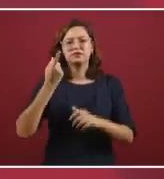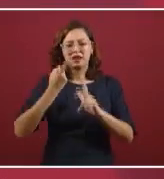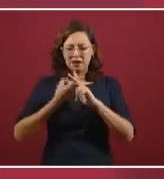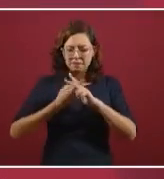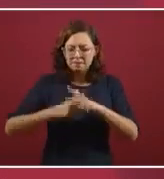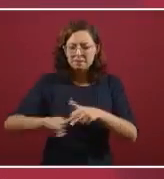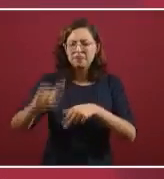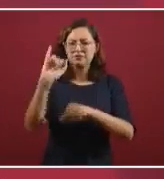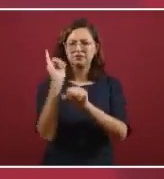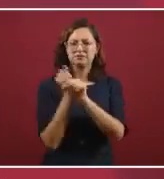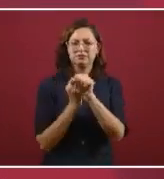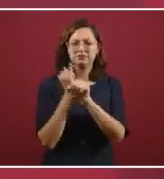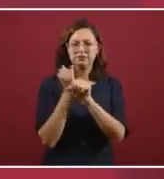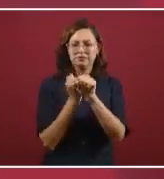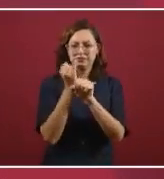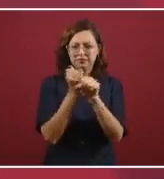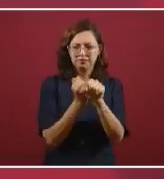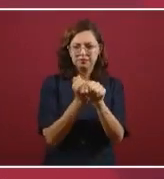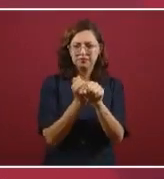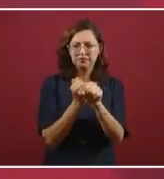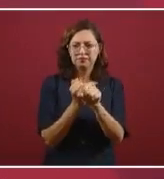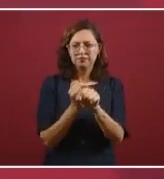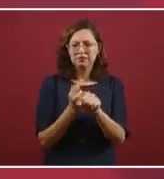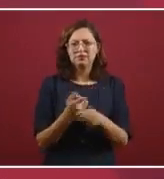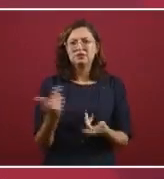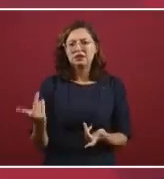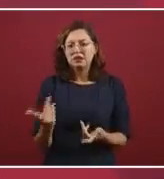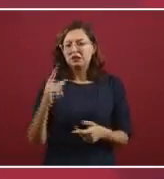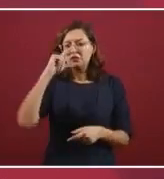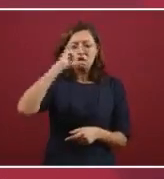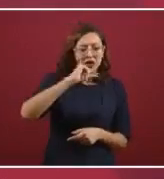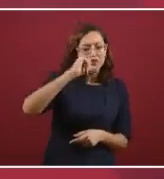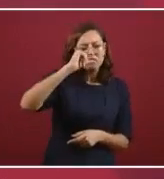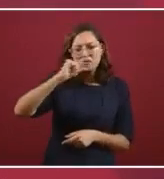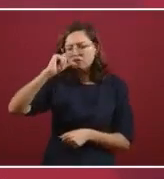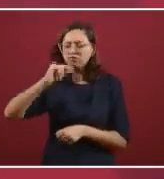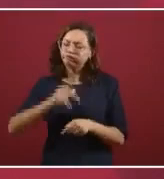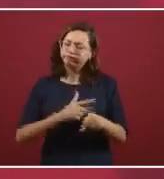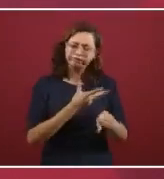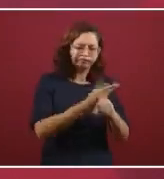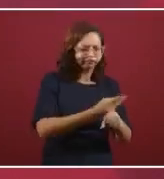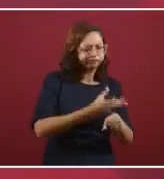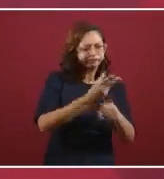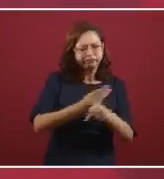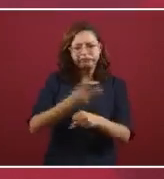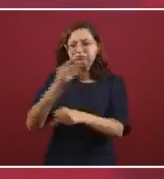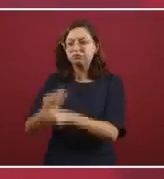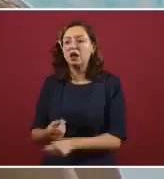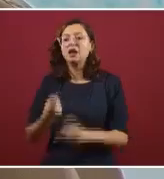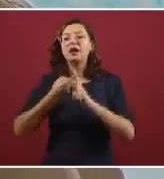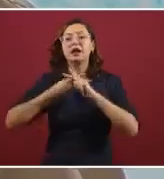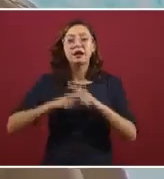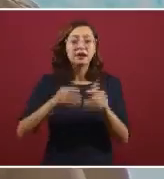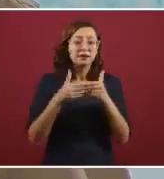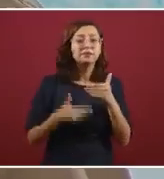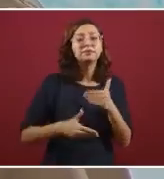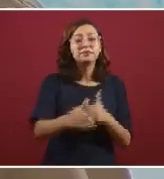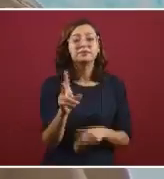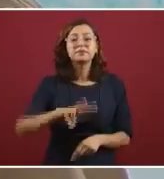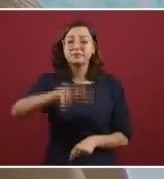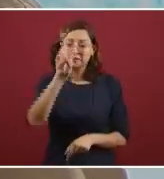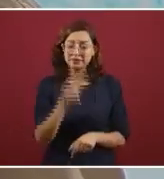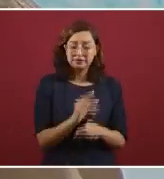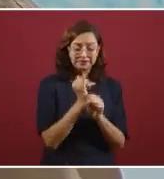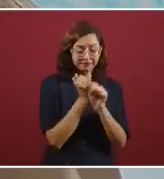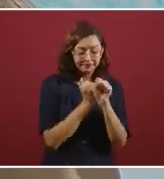investigación, subsane las omisiones y permita una investigación diligente